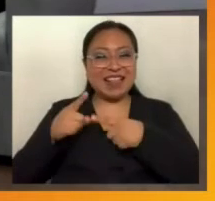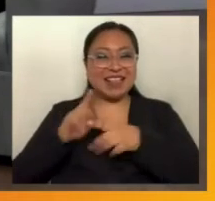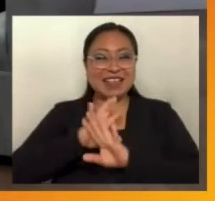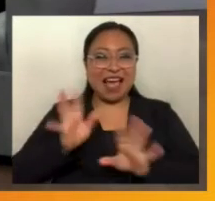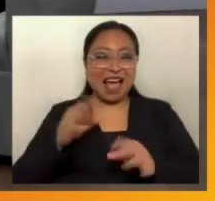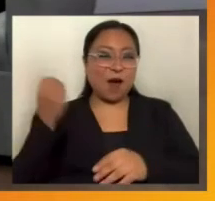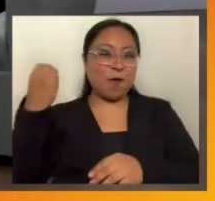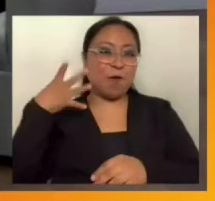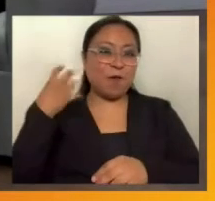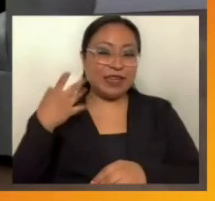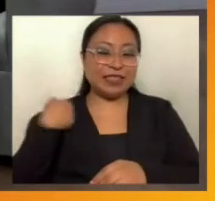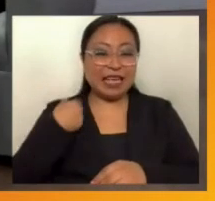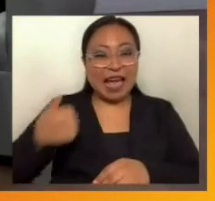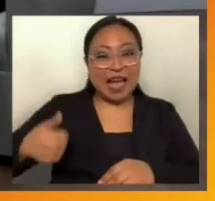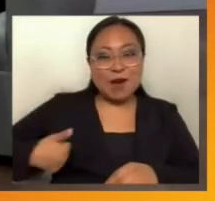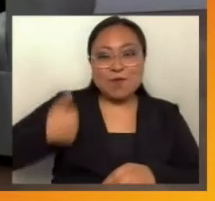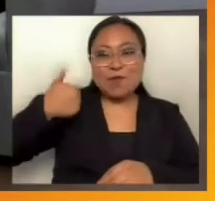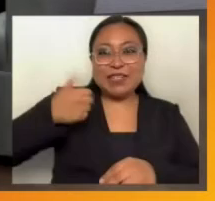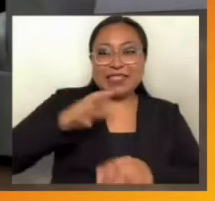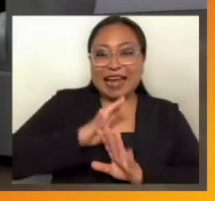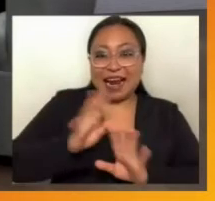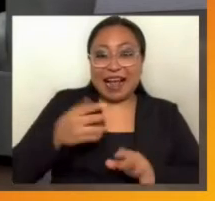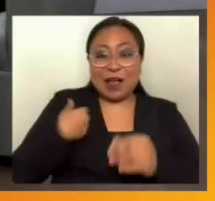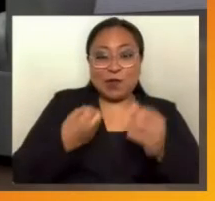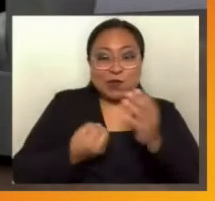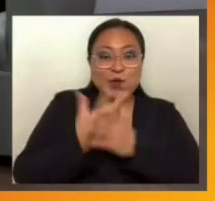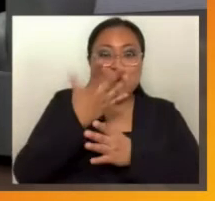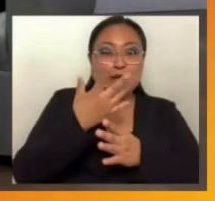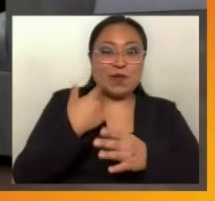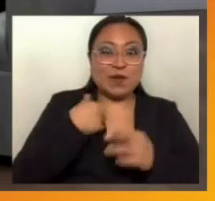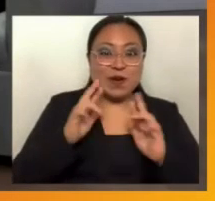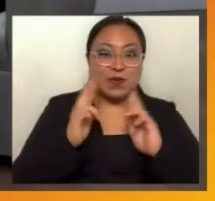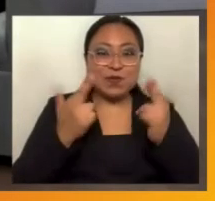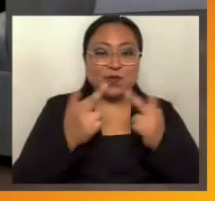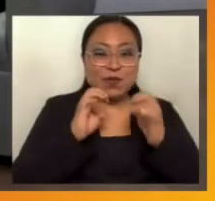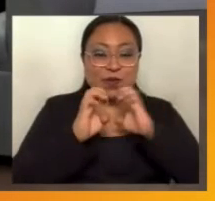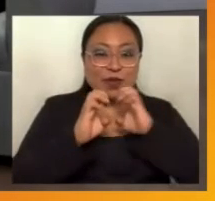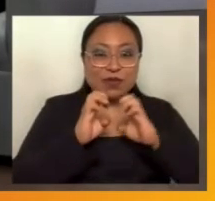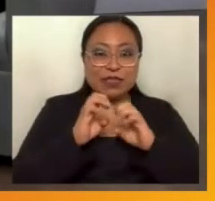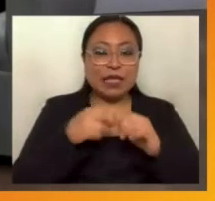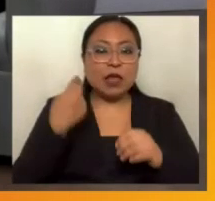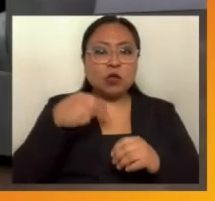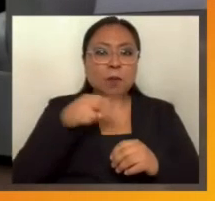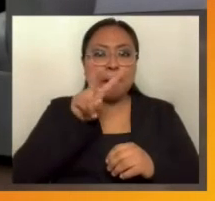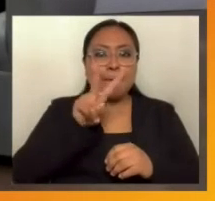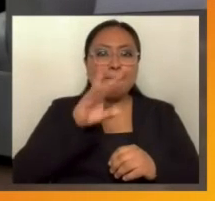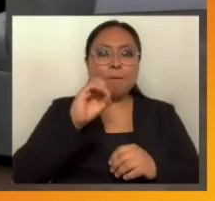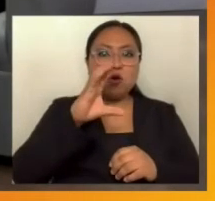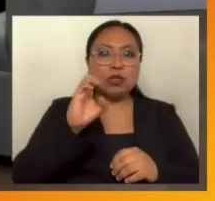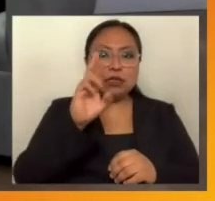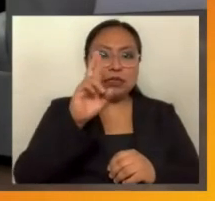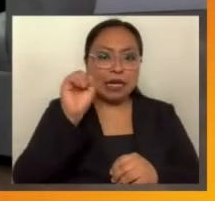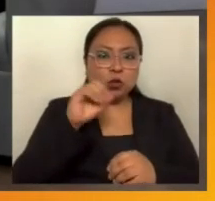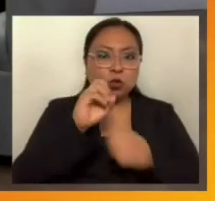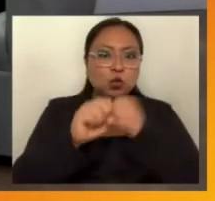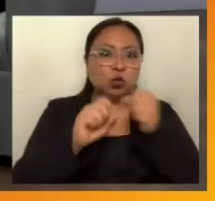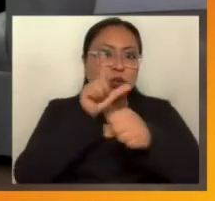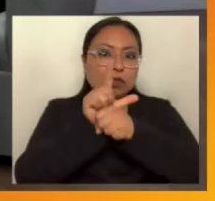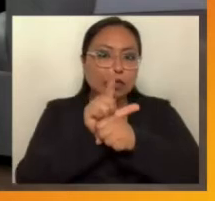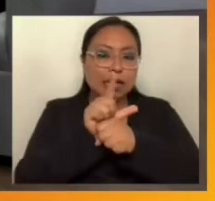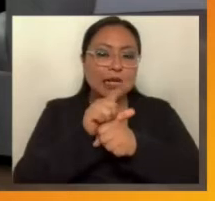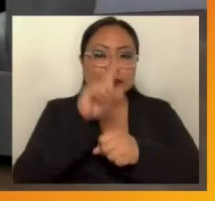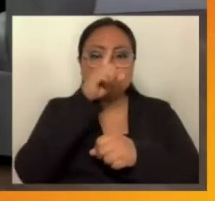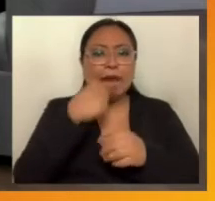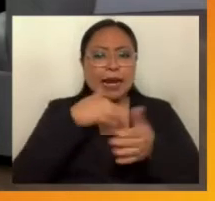cierre de broche de oro. Hoy tenemos esta plática que se llama Voceros Sociales como estrategia de comunicación y procuración.